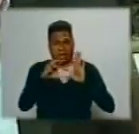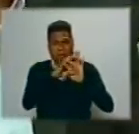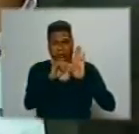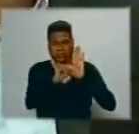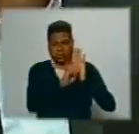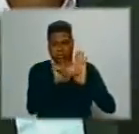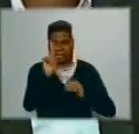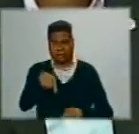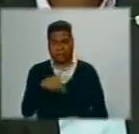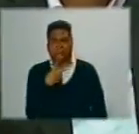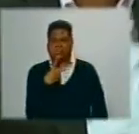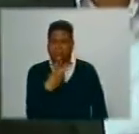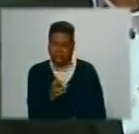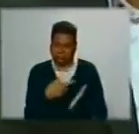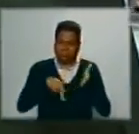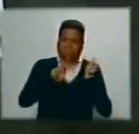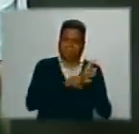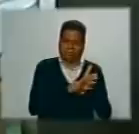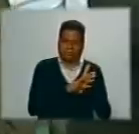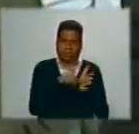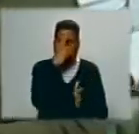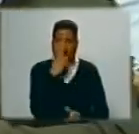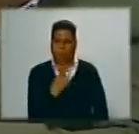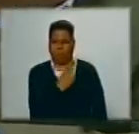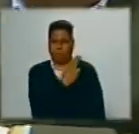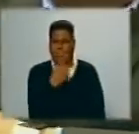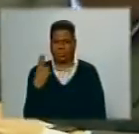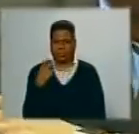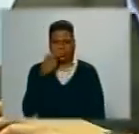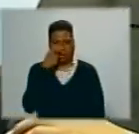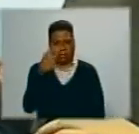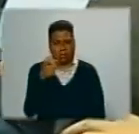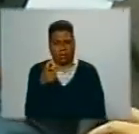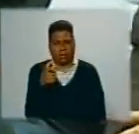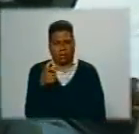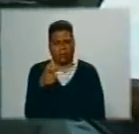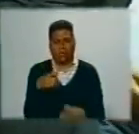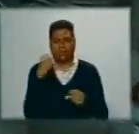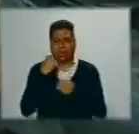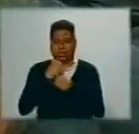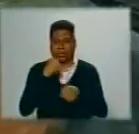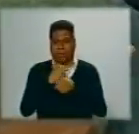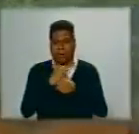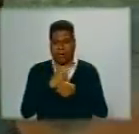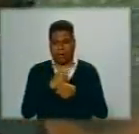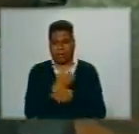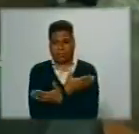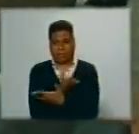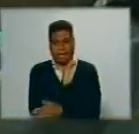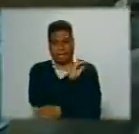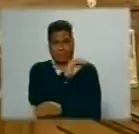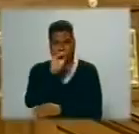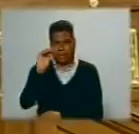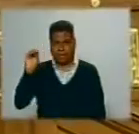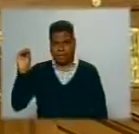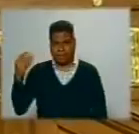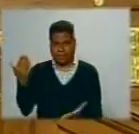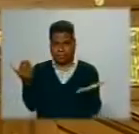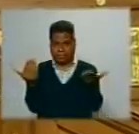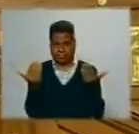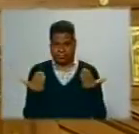ratificando ese compromiso con el pueblo y en ejercicio de sus funciones, ha convocado las